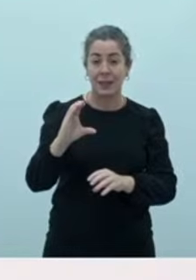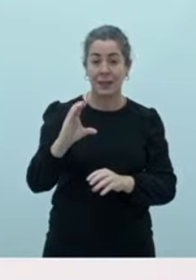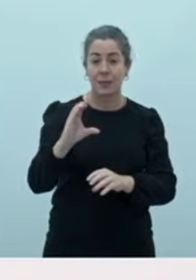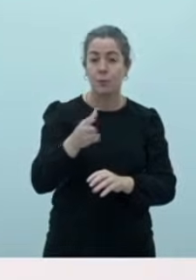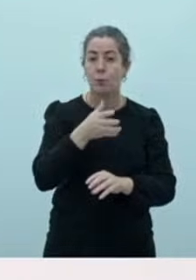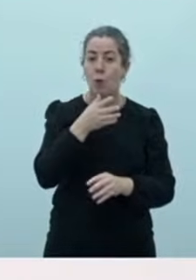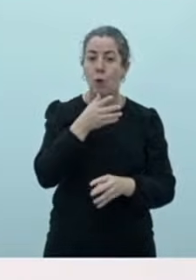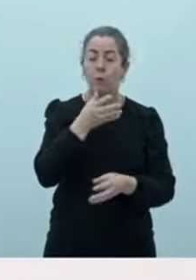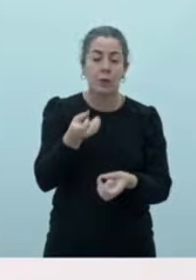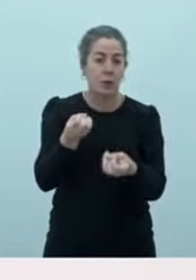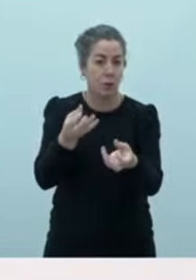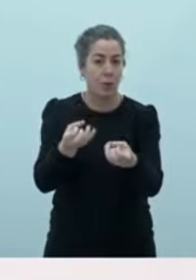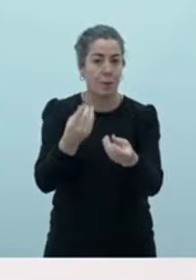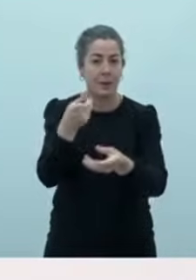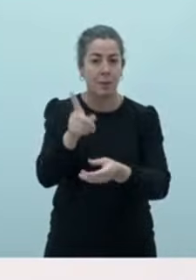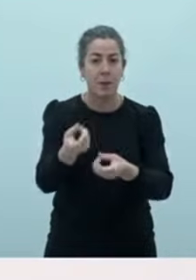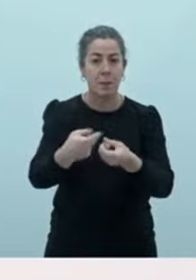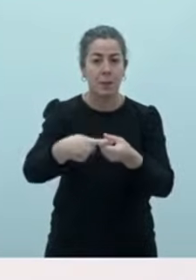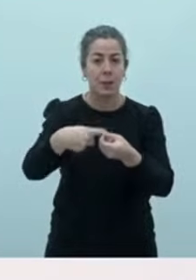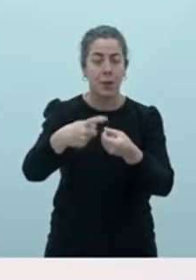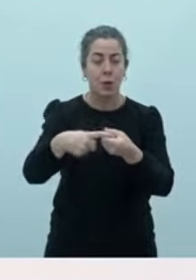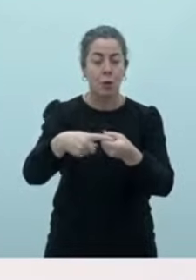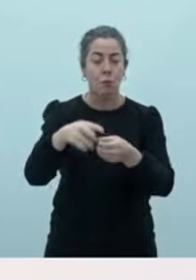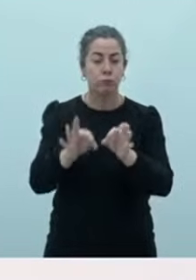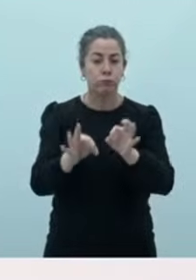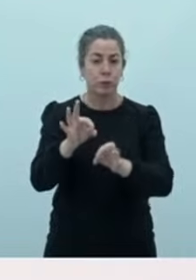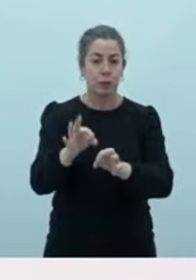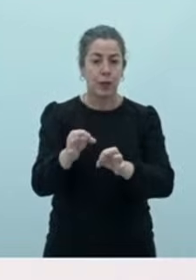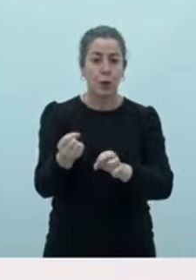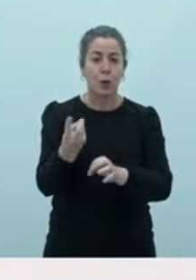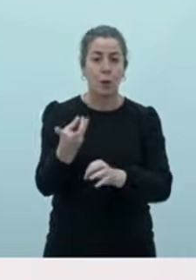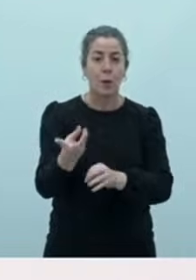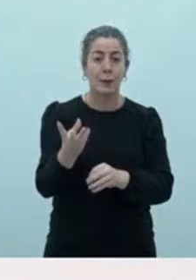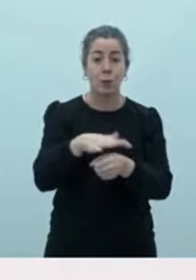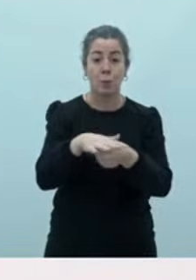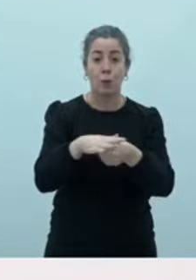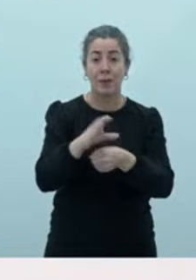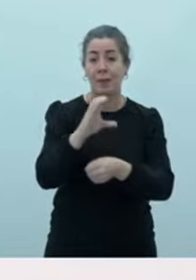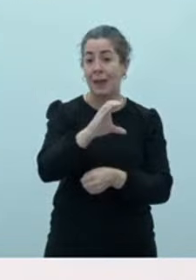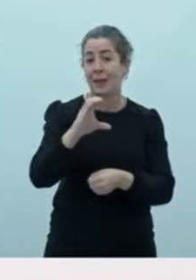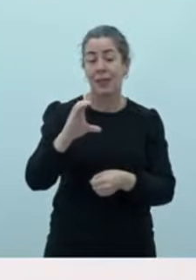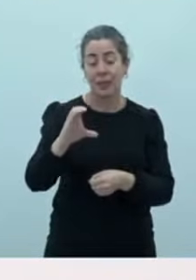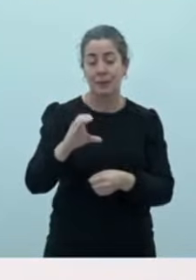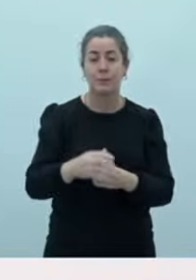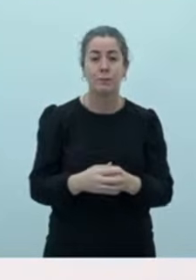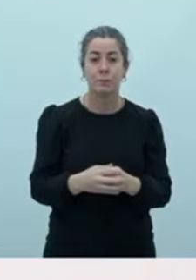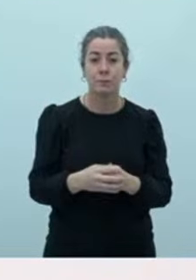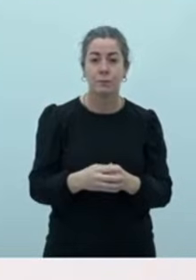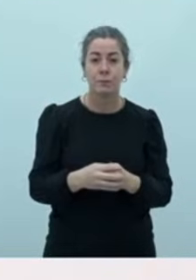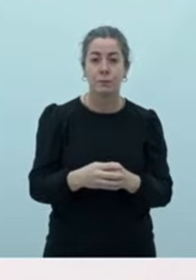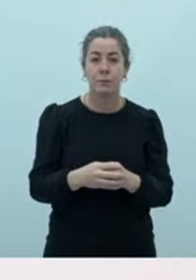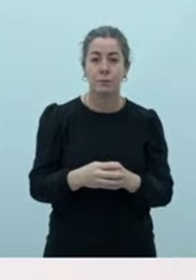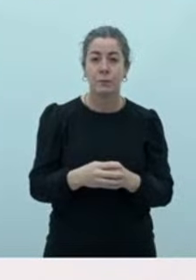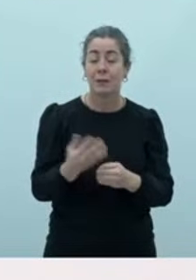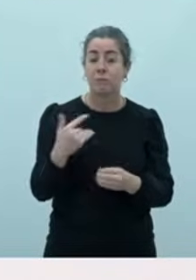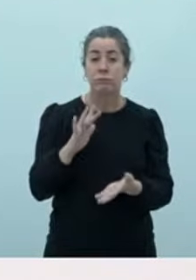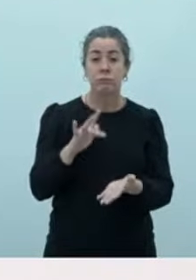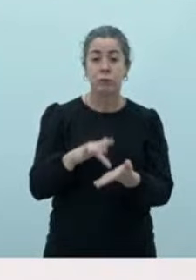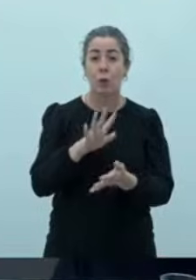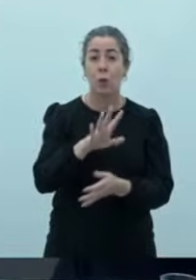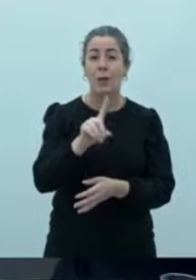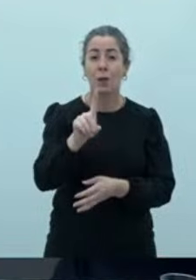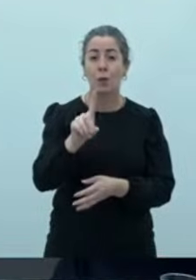facilitarles también esos datos de participación en la provincia de Cáceres y, en este caso, alcanzamos